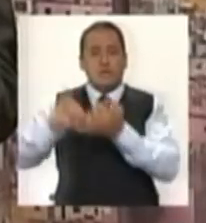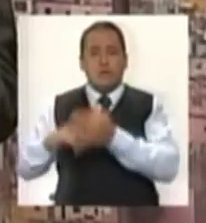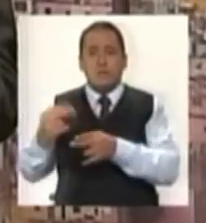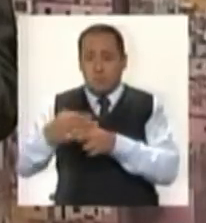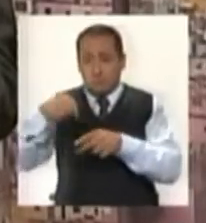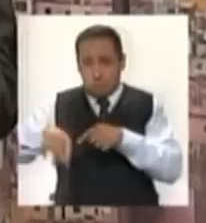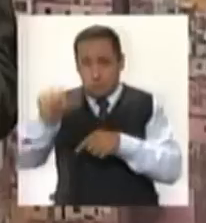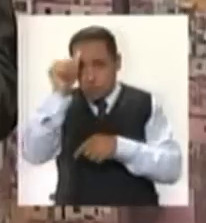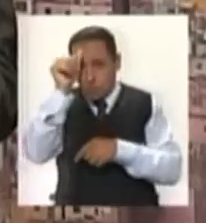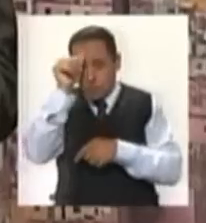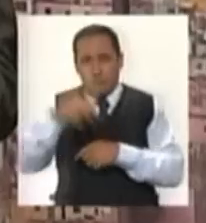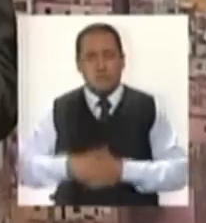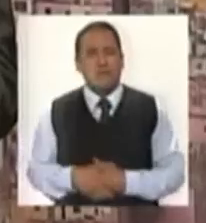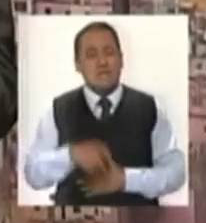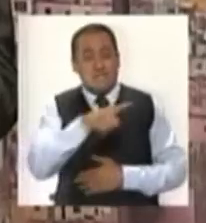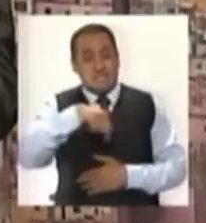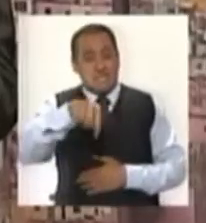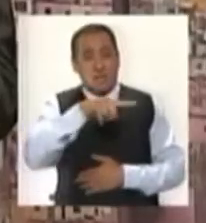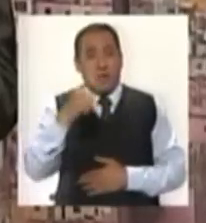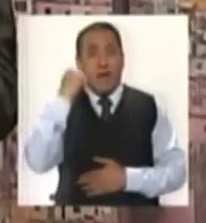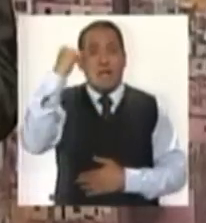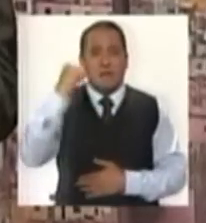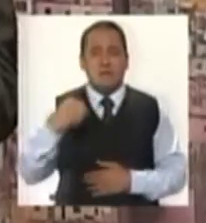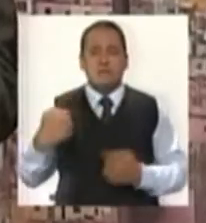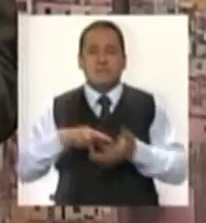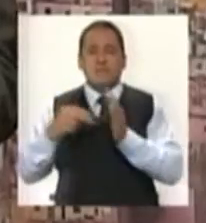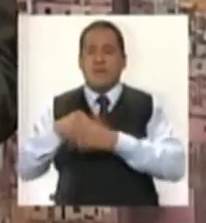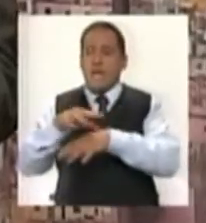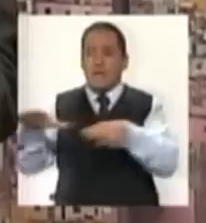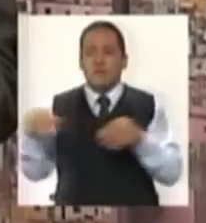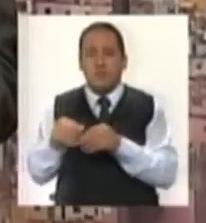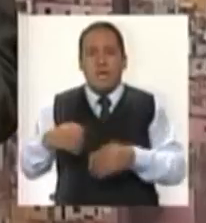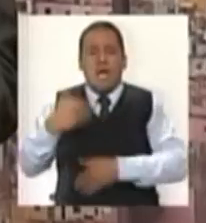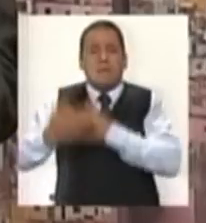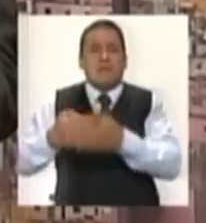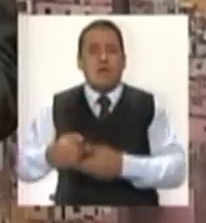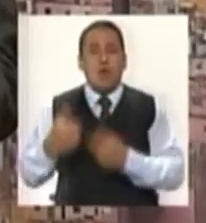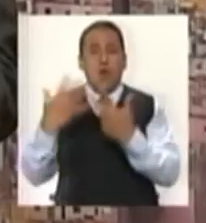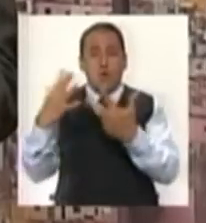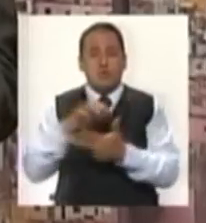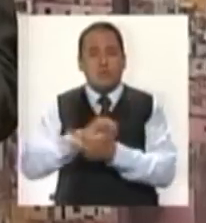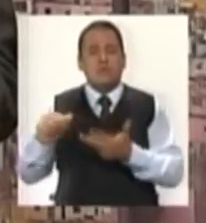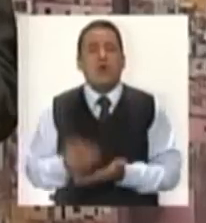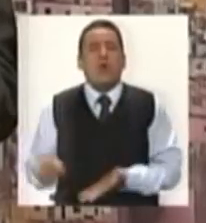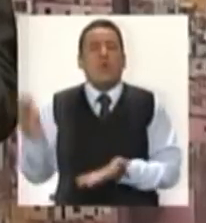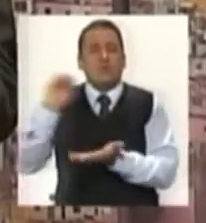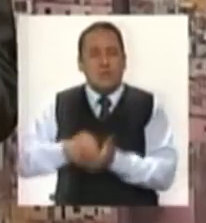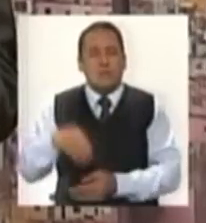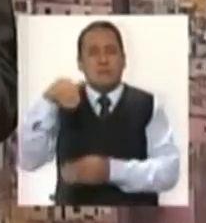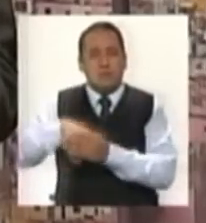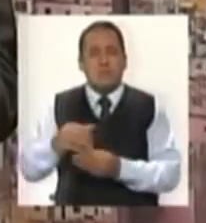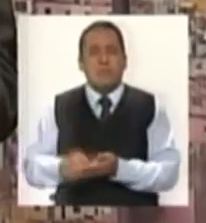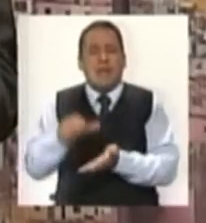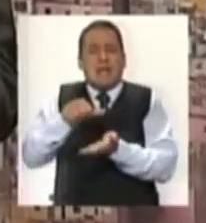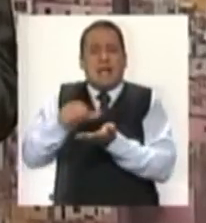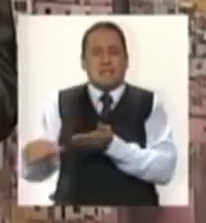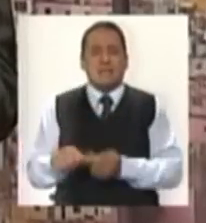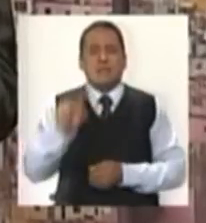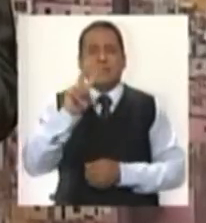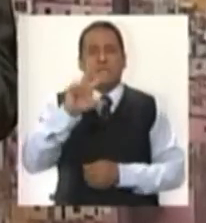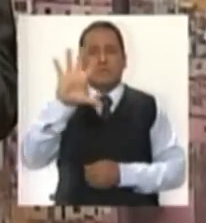domingo. Si ellos se salen con la suya, nos obligarán a todos a ir en 8 meses otra vez a elecciones para volver a gastar